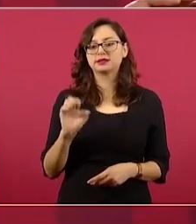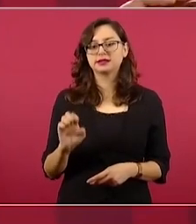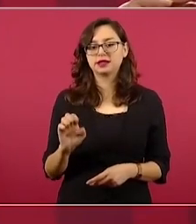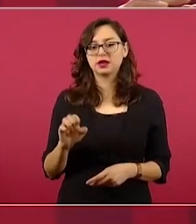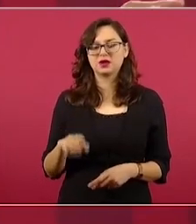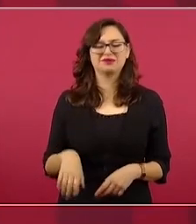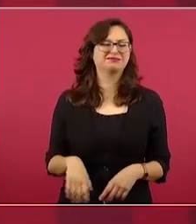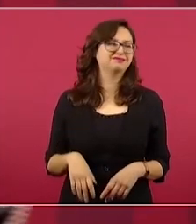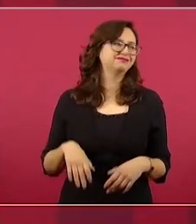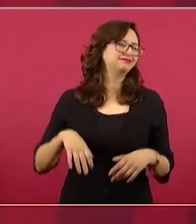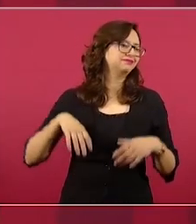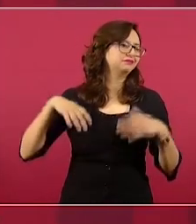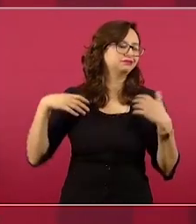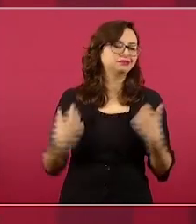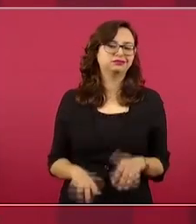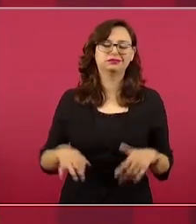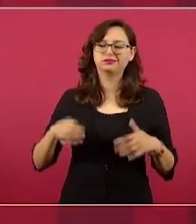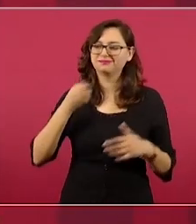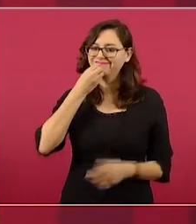de primera,